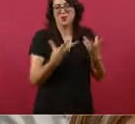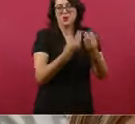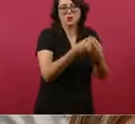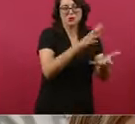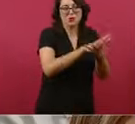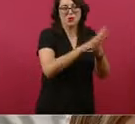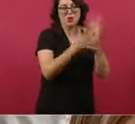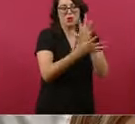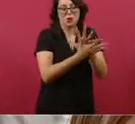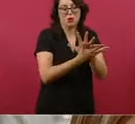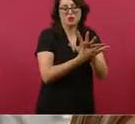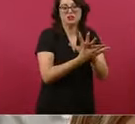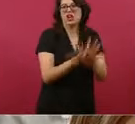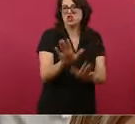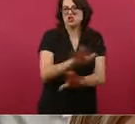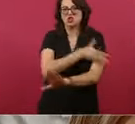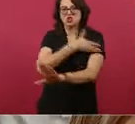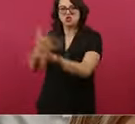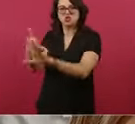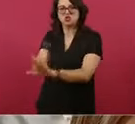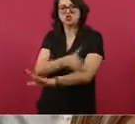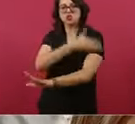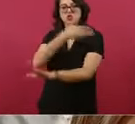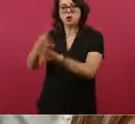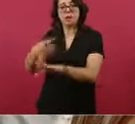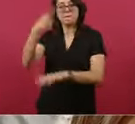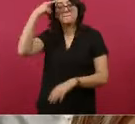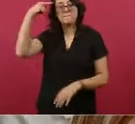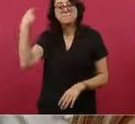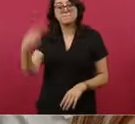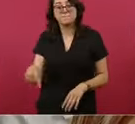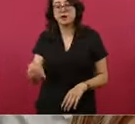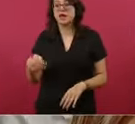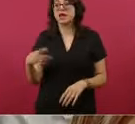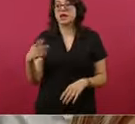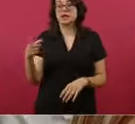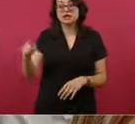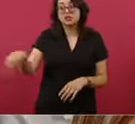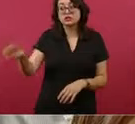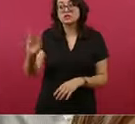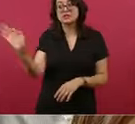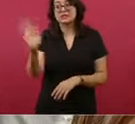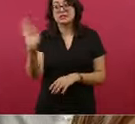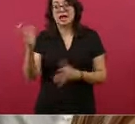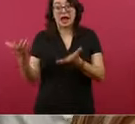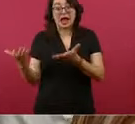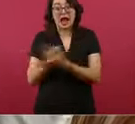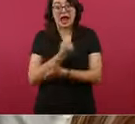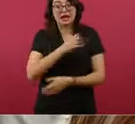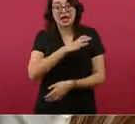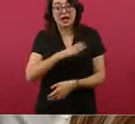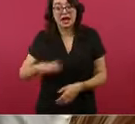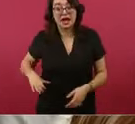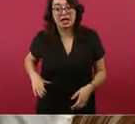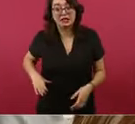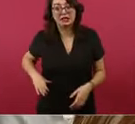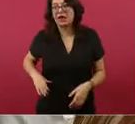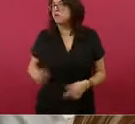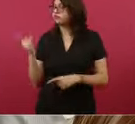buscan invalidar las candidaturas en este caso, bueno, las posibles candidaturas y en este